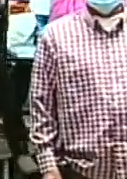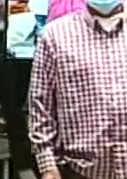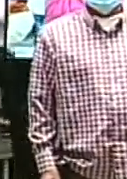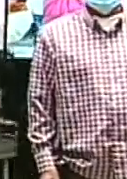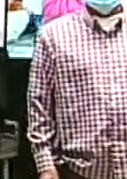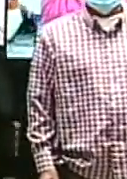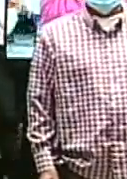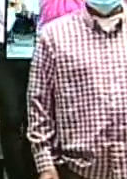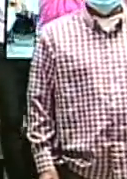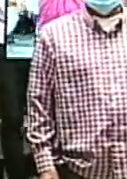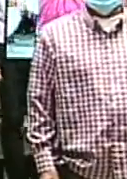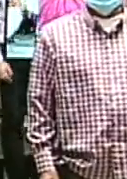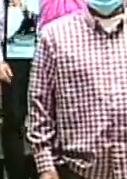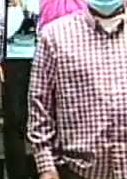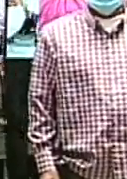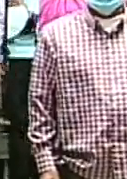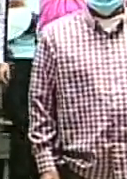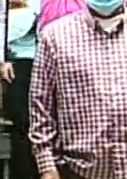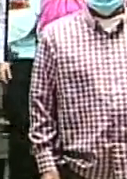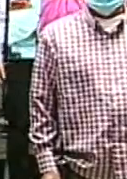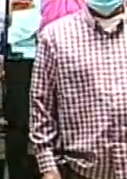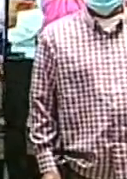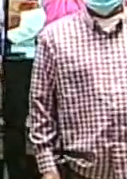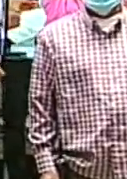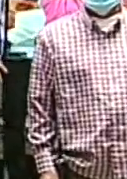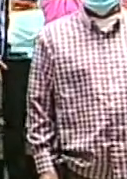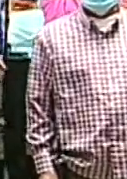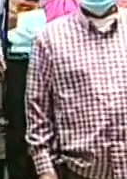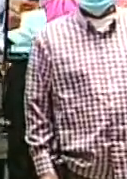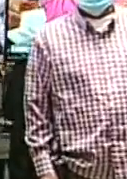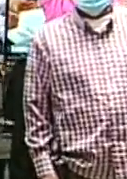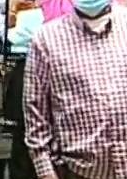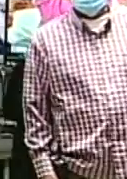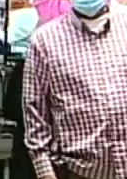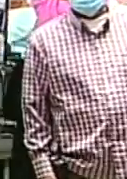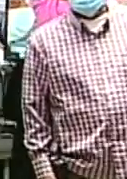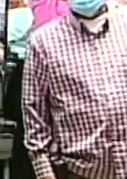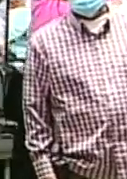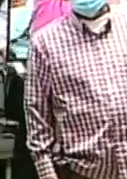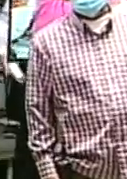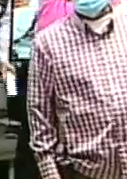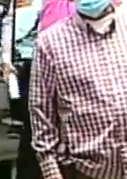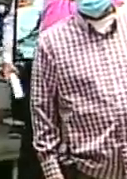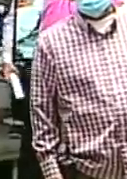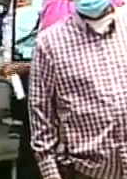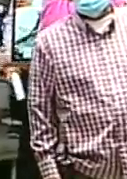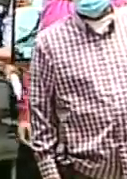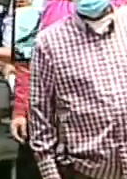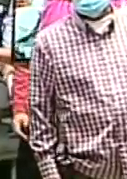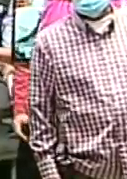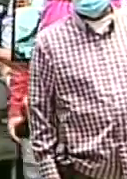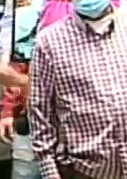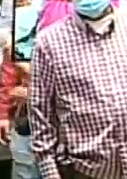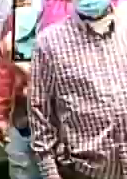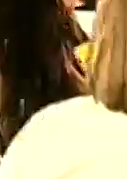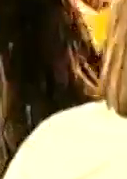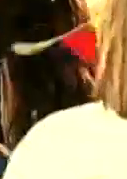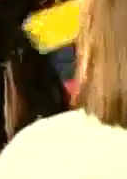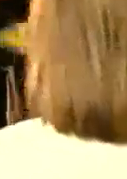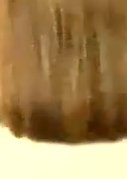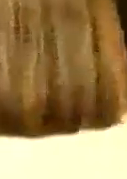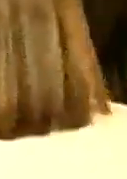se pasaban los datos. En mi barrio el empedrado, ¡epa! Santa Lucía, había una